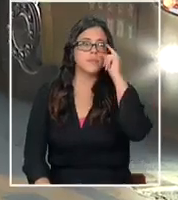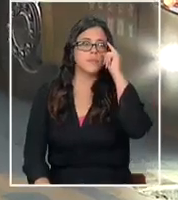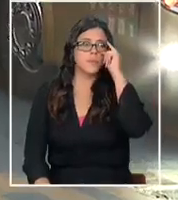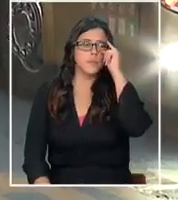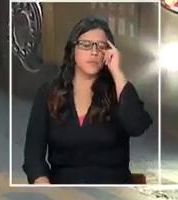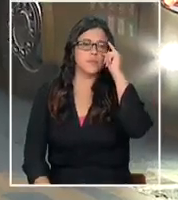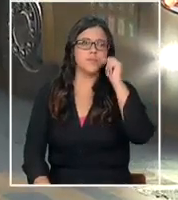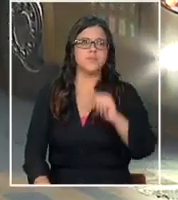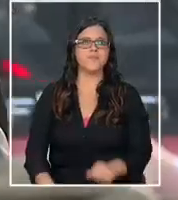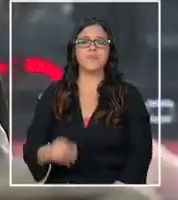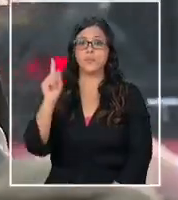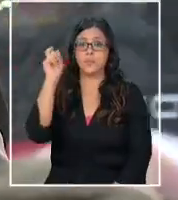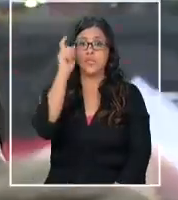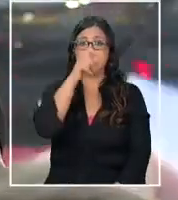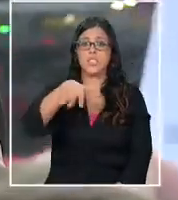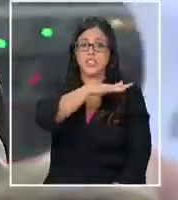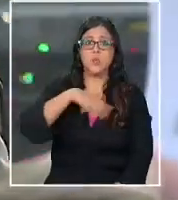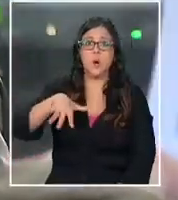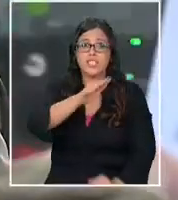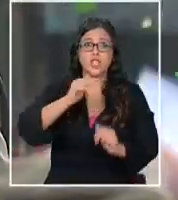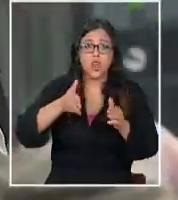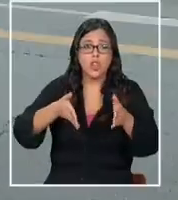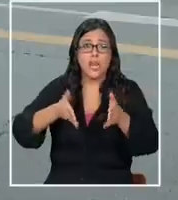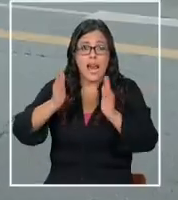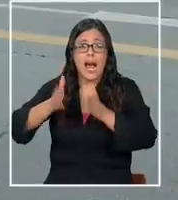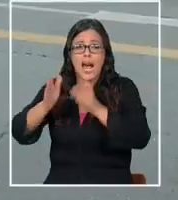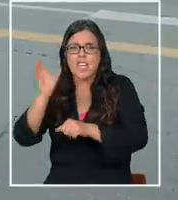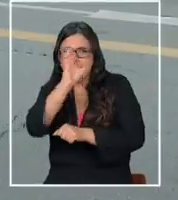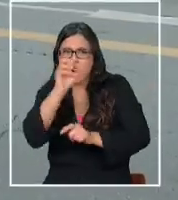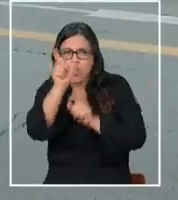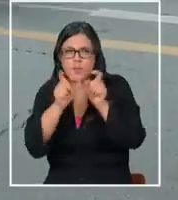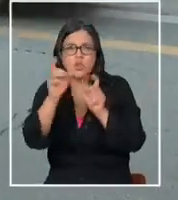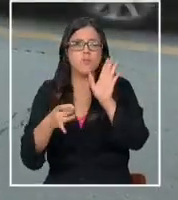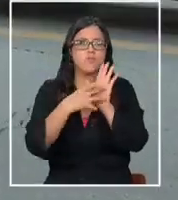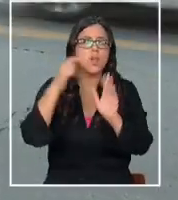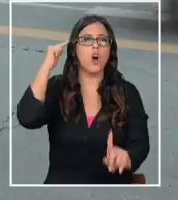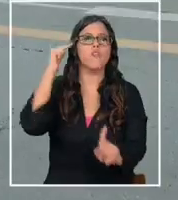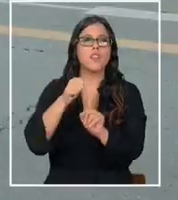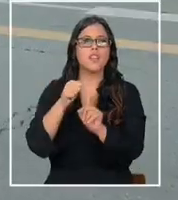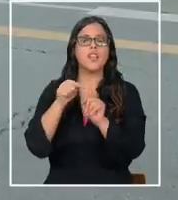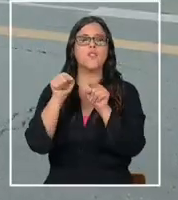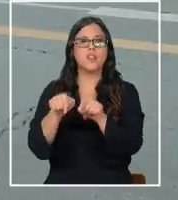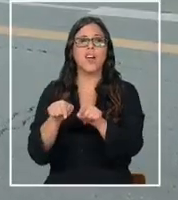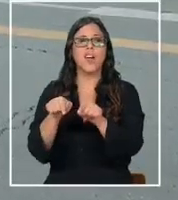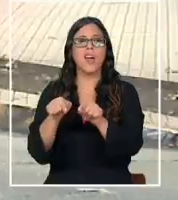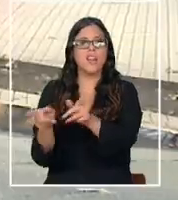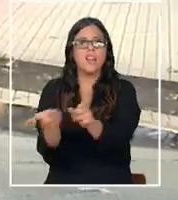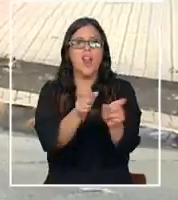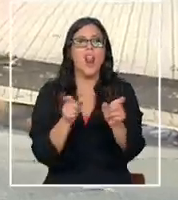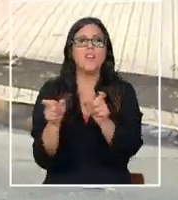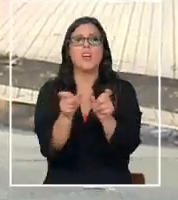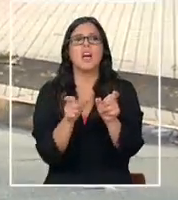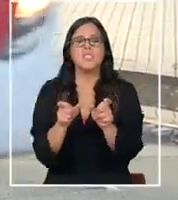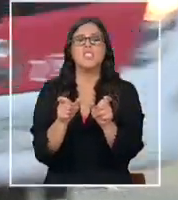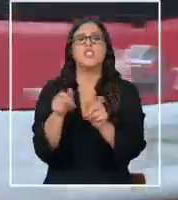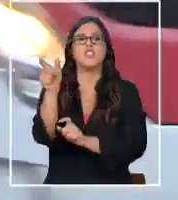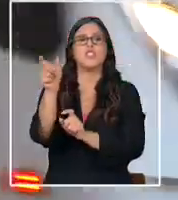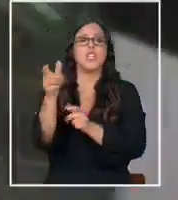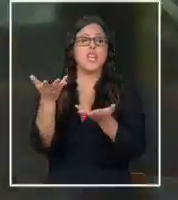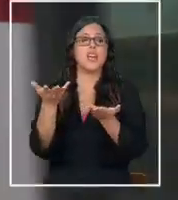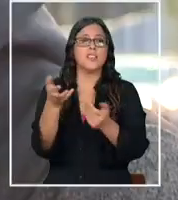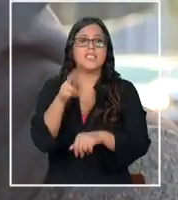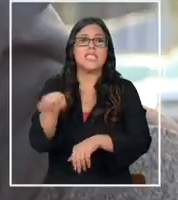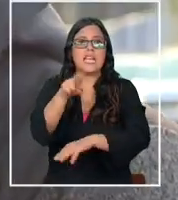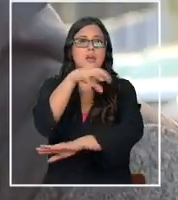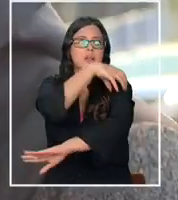Una dura ofensiva en las calles en busca de infractores, ese es el objetivo de estas fiscalizaciones que se repiten a lo largo y